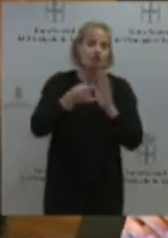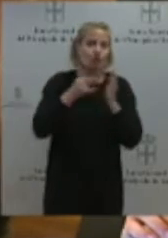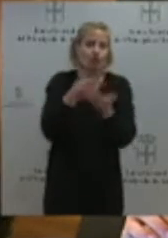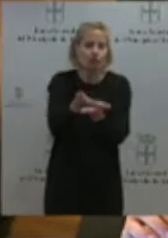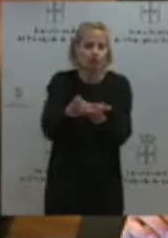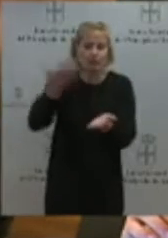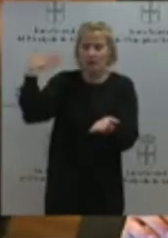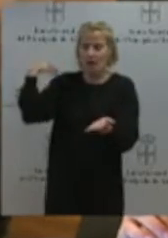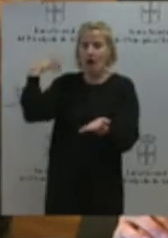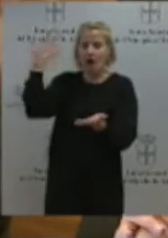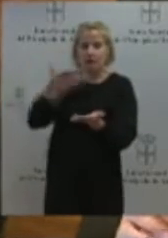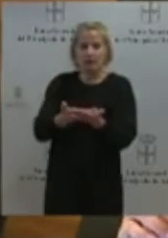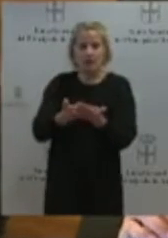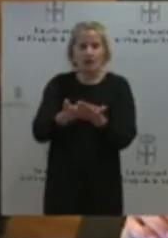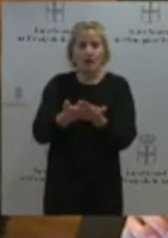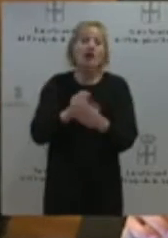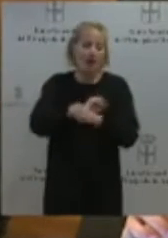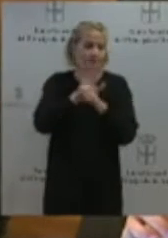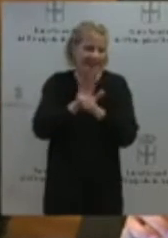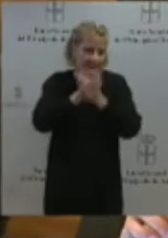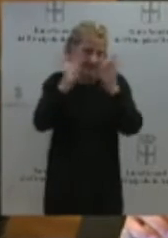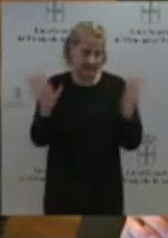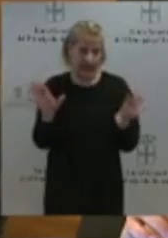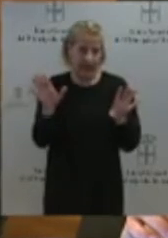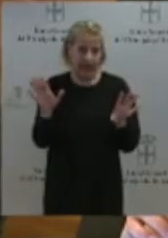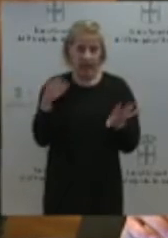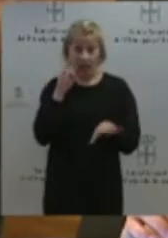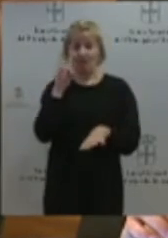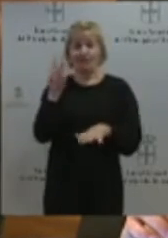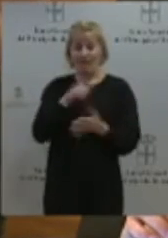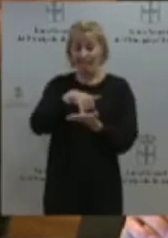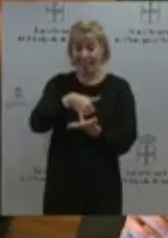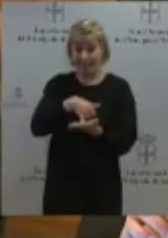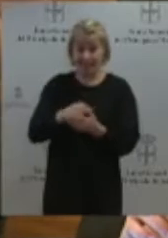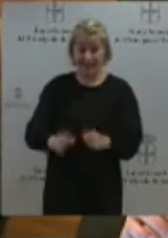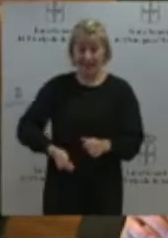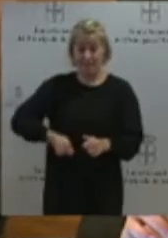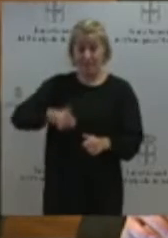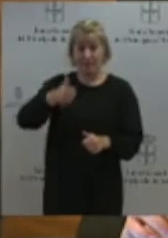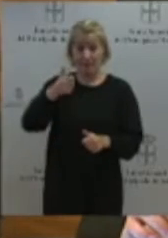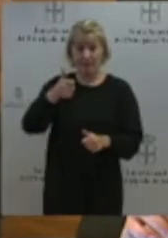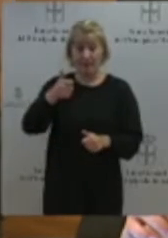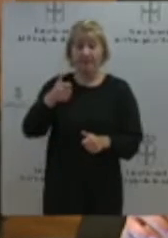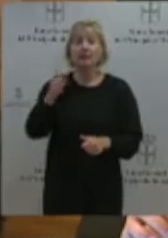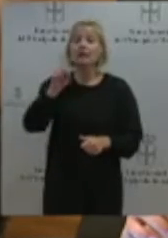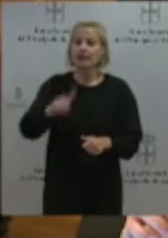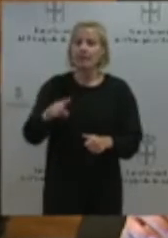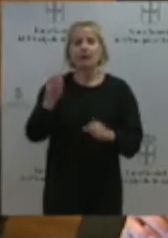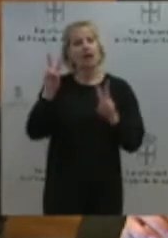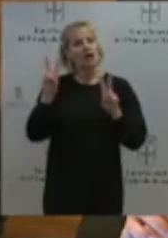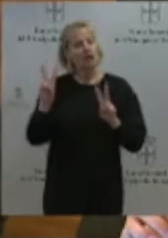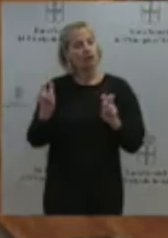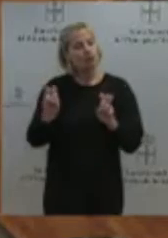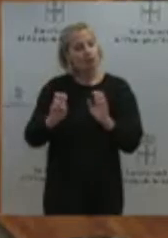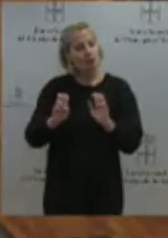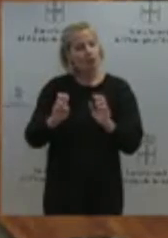sistema educativo, la deficiencia, por ejemplo, en las nuevas tecnologías, y agudizó también el estrés, no solo del personal, sino también del alumnado,